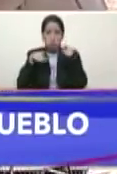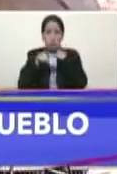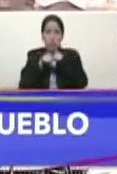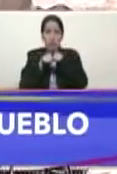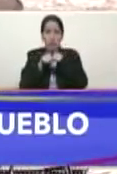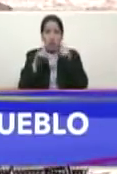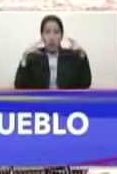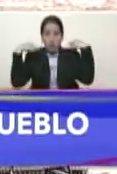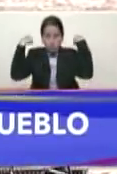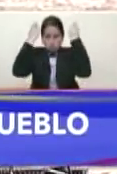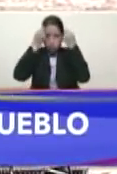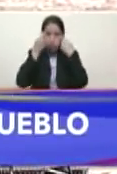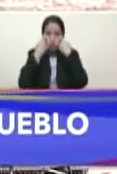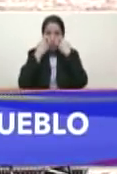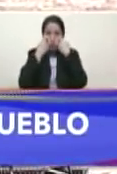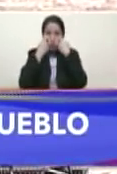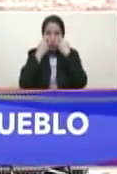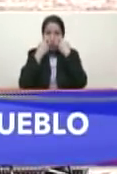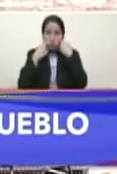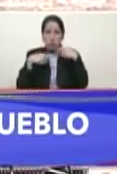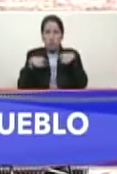la capucha del Ku Klux Klan,